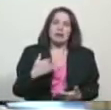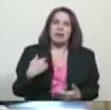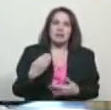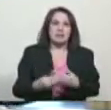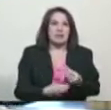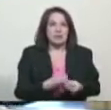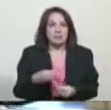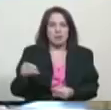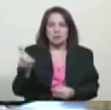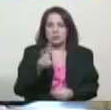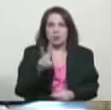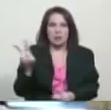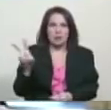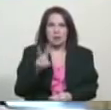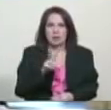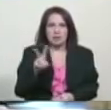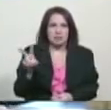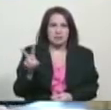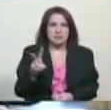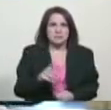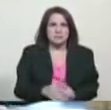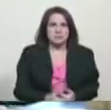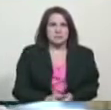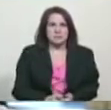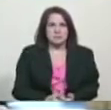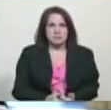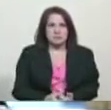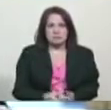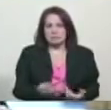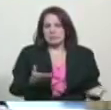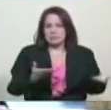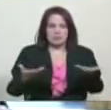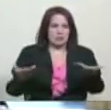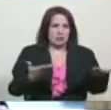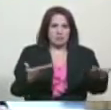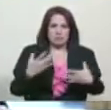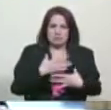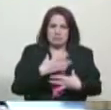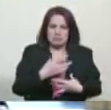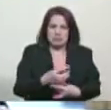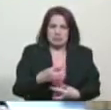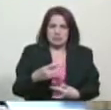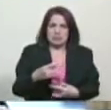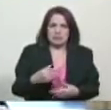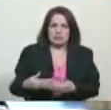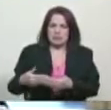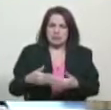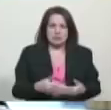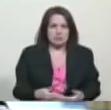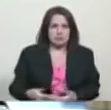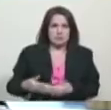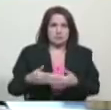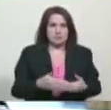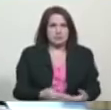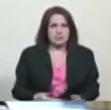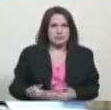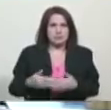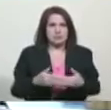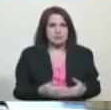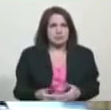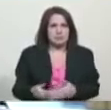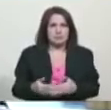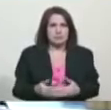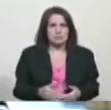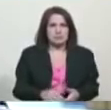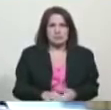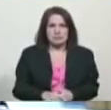régimen al servicio de los intereses de Estados Unidos para venir a robar nuestras riquezas naturales.